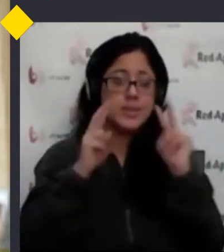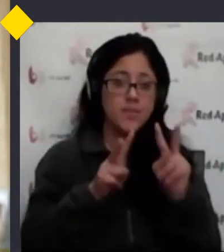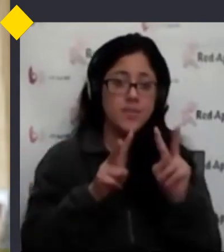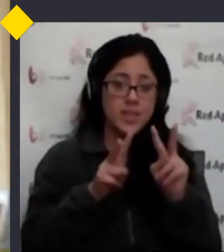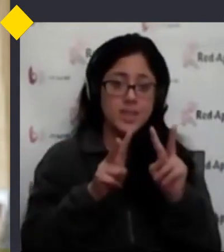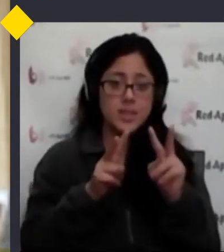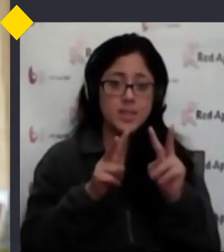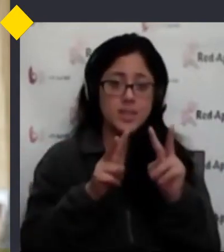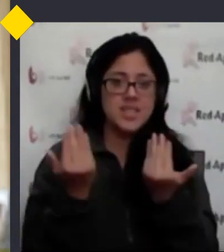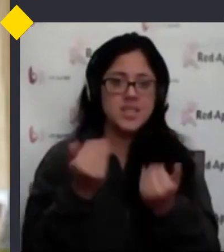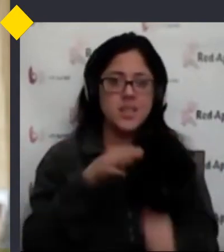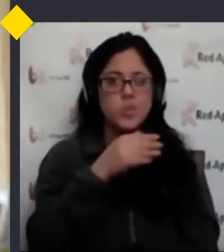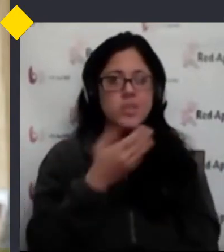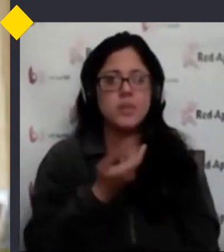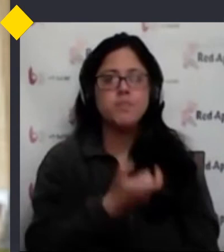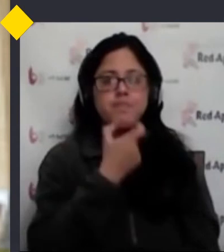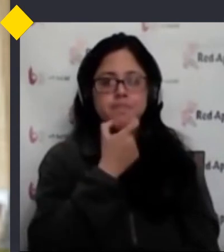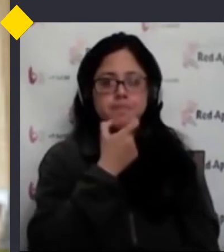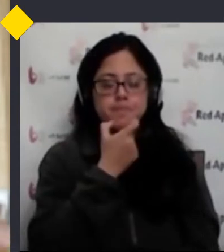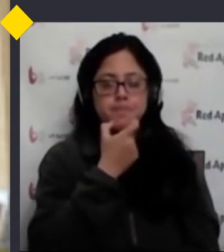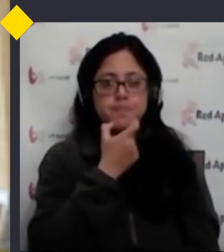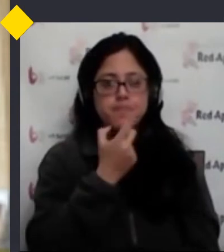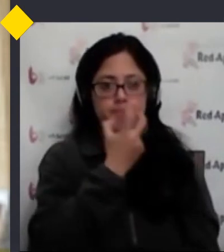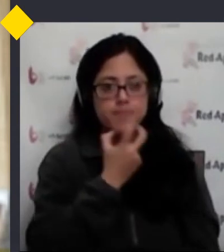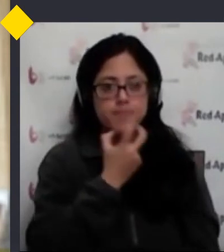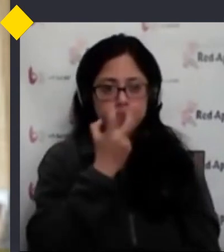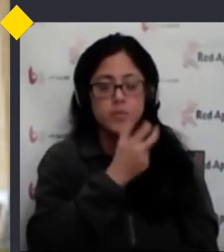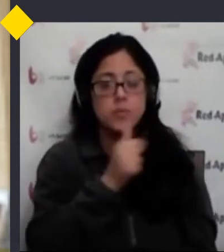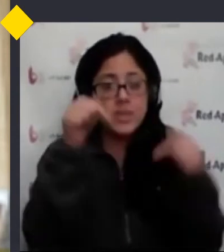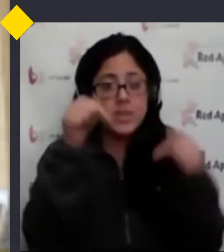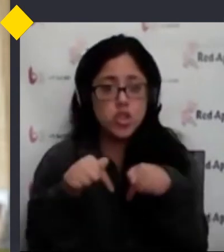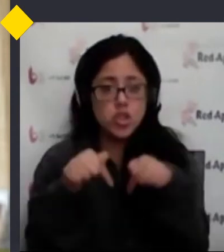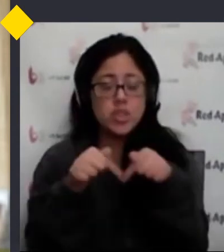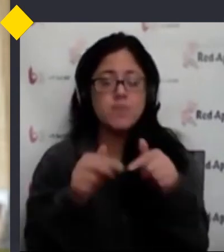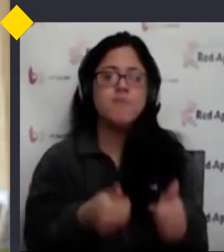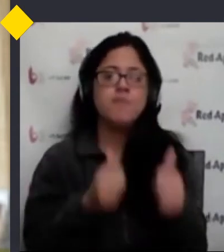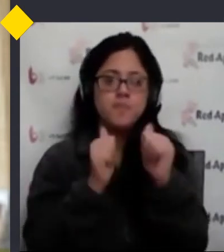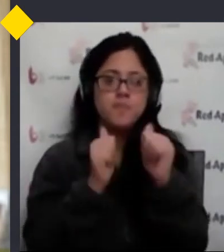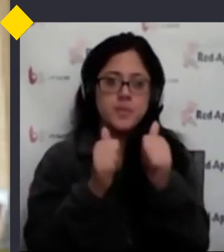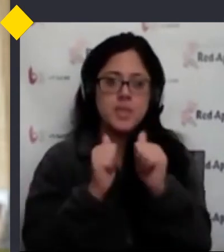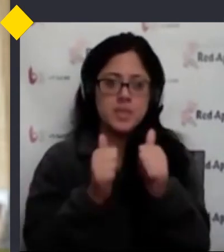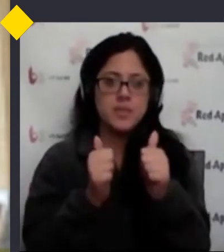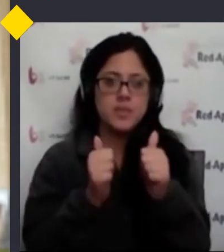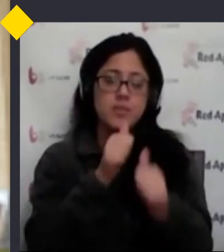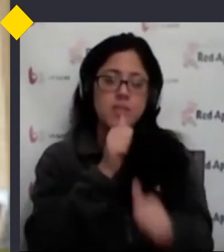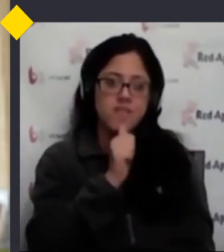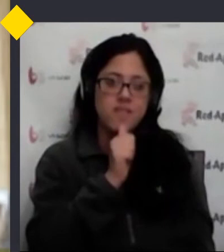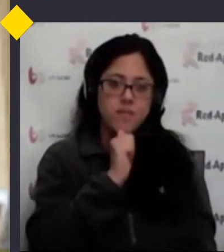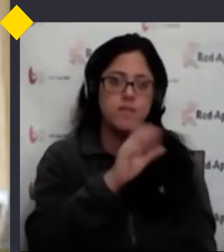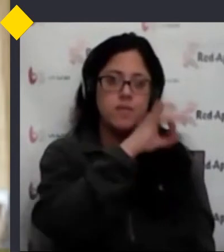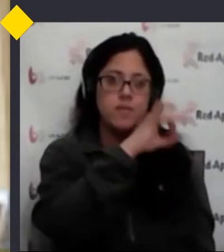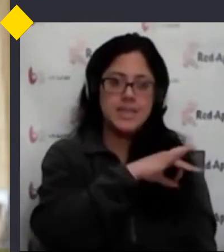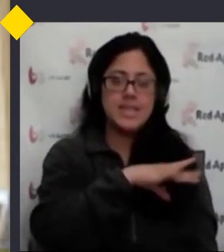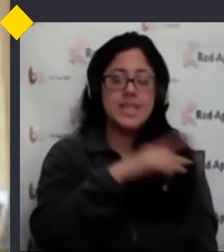inglés, ¿ya? Y creo que el uso de inglés hoy día es un tema que es un desafío pendiente en Chile, y que hoy día lamentablemente